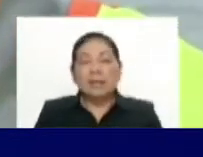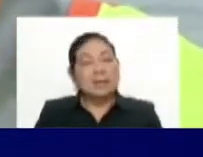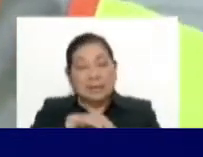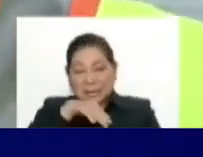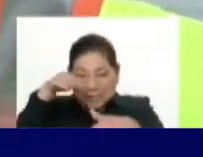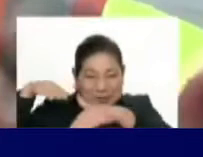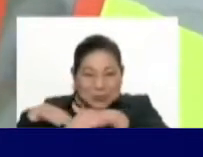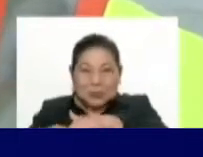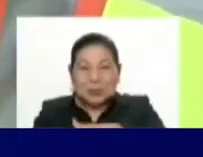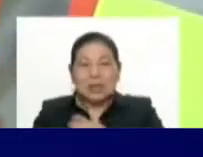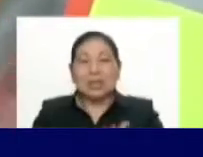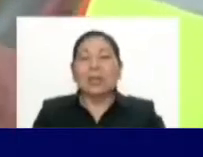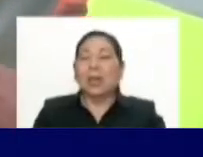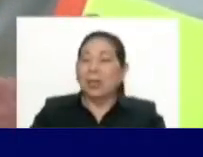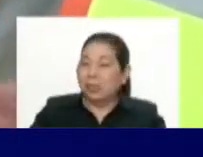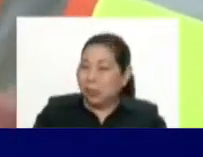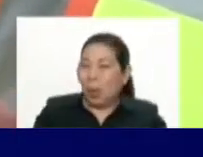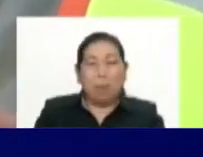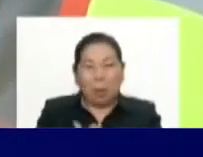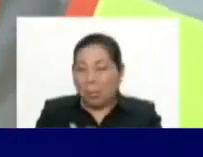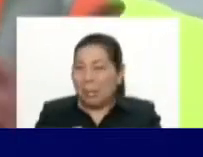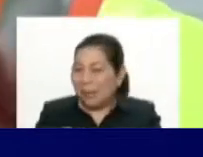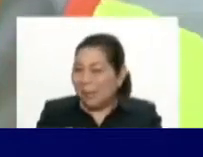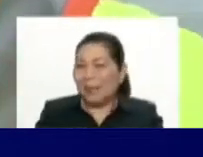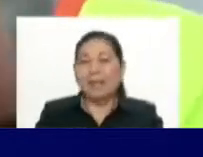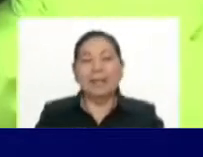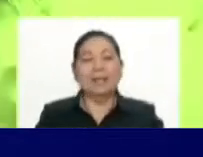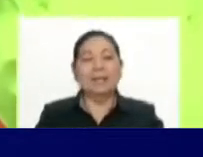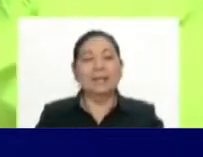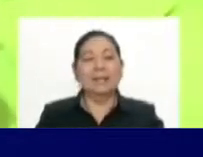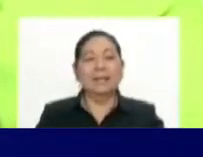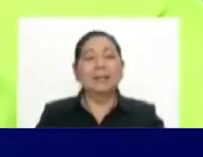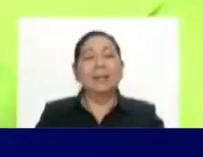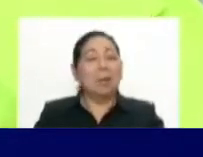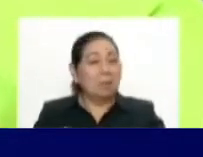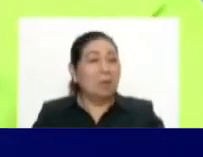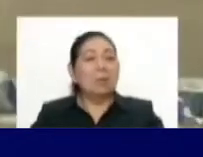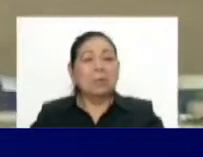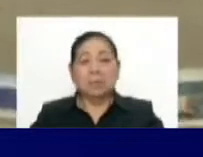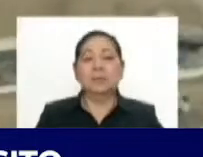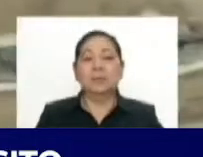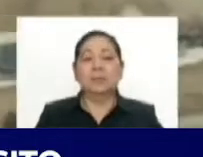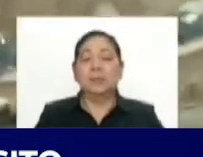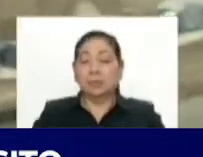a evitar todo el tráfico y el impacto al tránsito en la plena